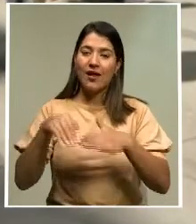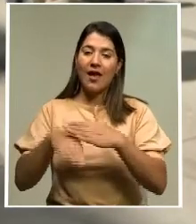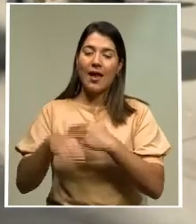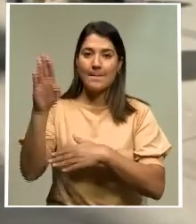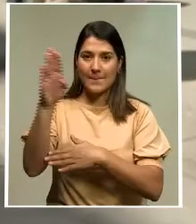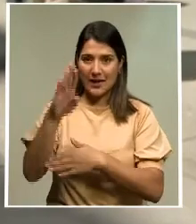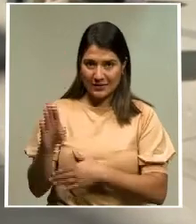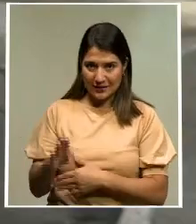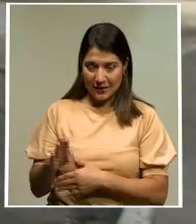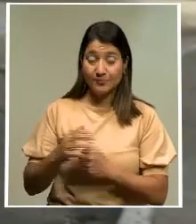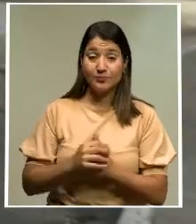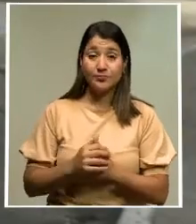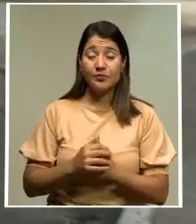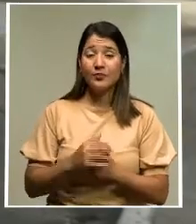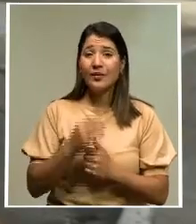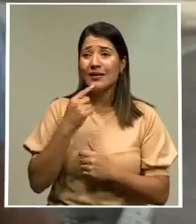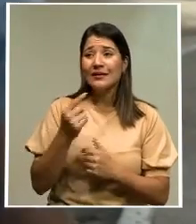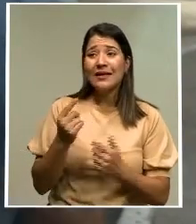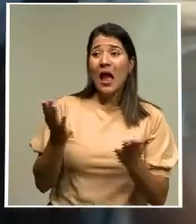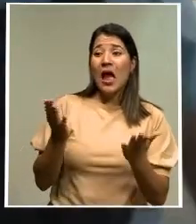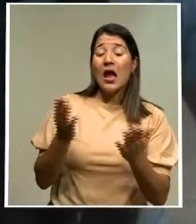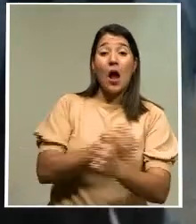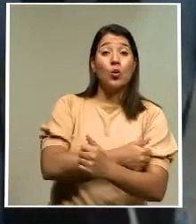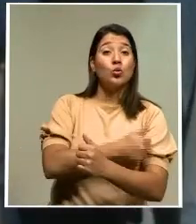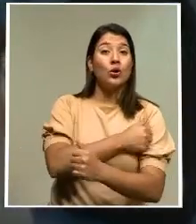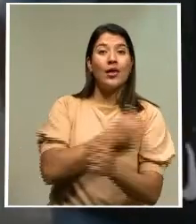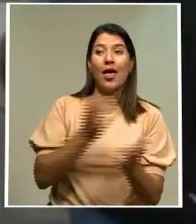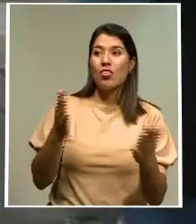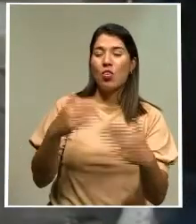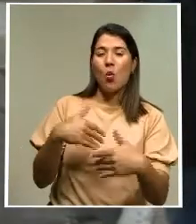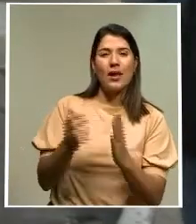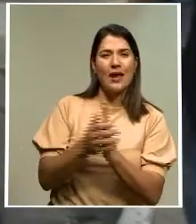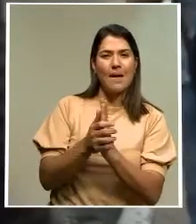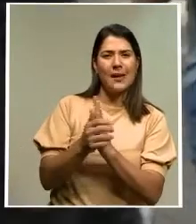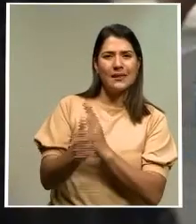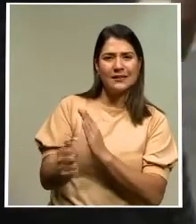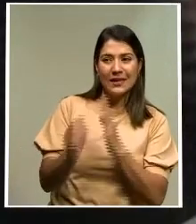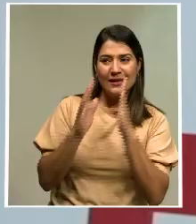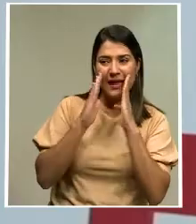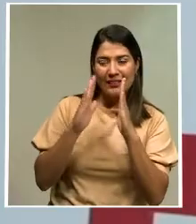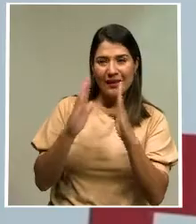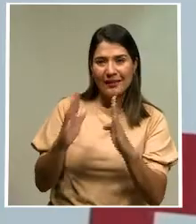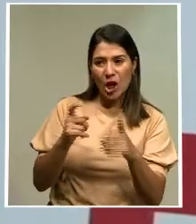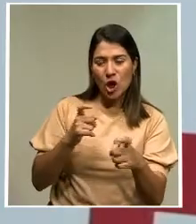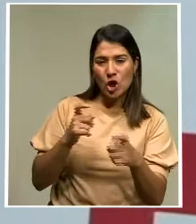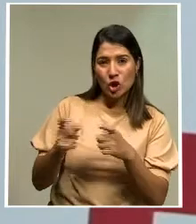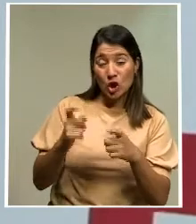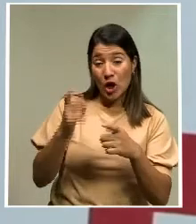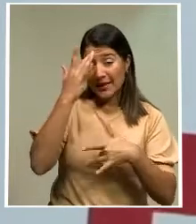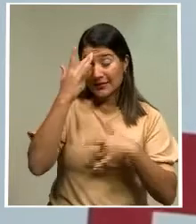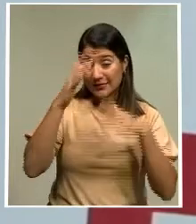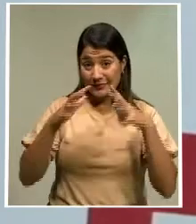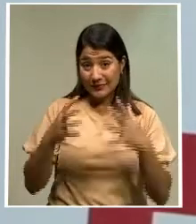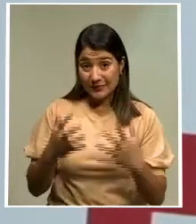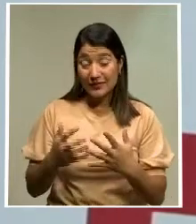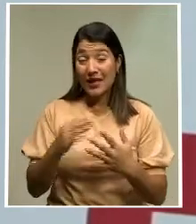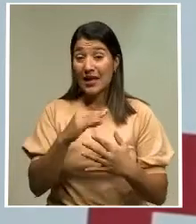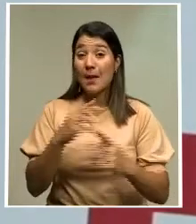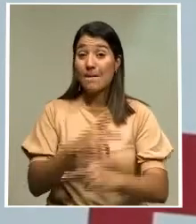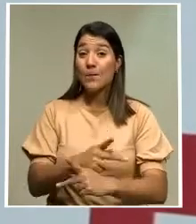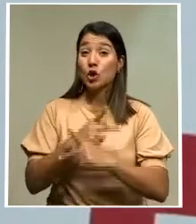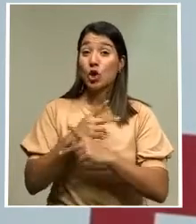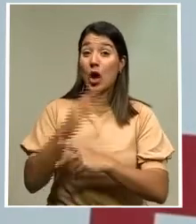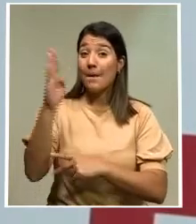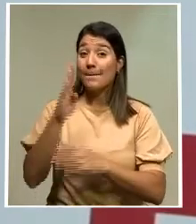cifras ilustran la incapacidad de las autoridades de administrar la crisis sanitaria y humanitaria y de proteger a los brasileños, en especial a los